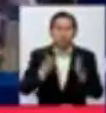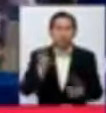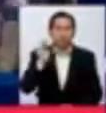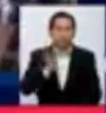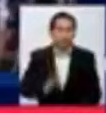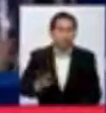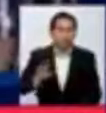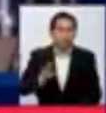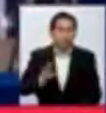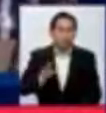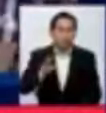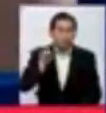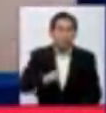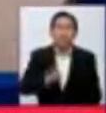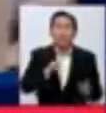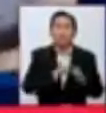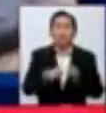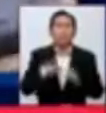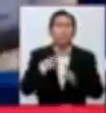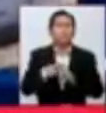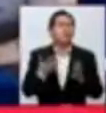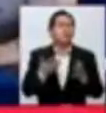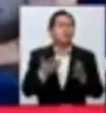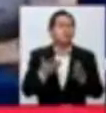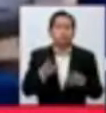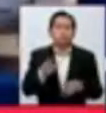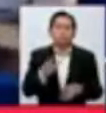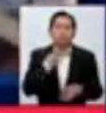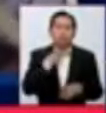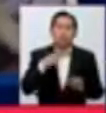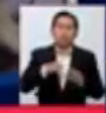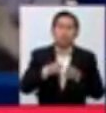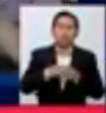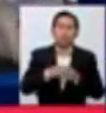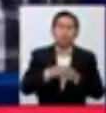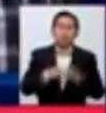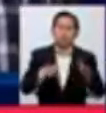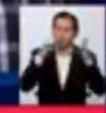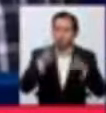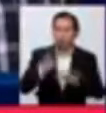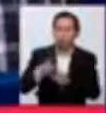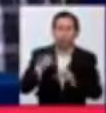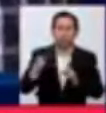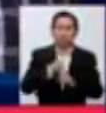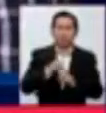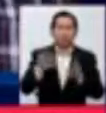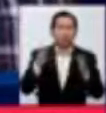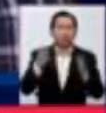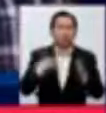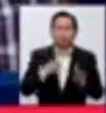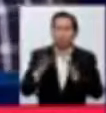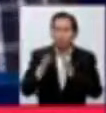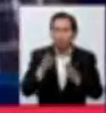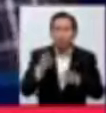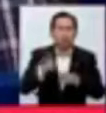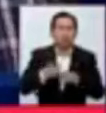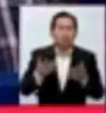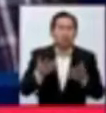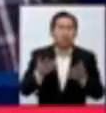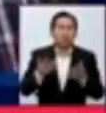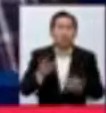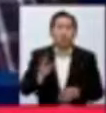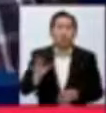Bolivia, además nos ha quitado un elemento central para trabajar en prevención de violencia. En esos momentos, la